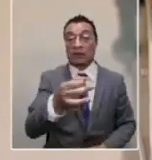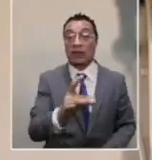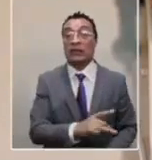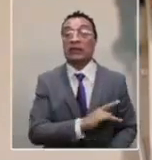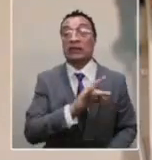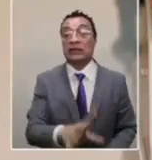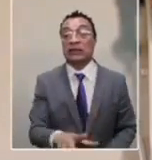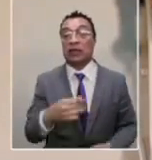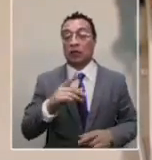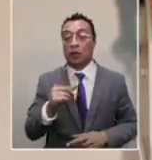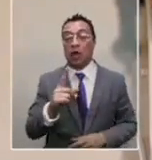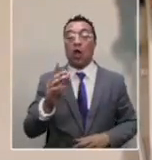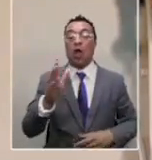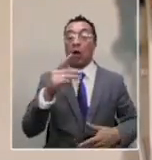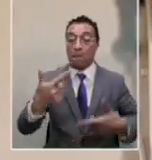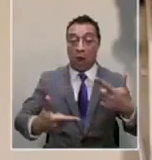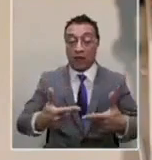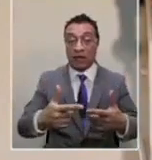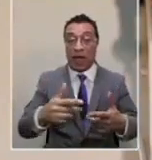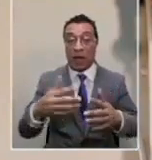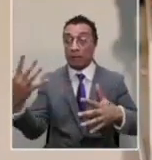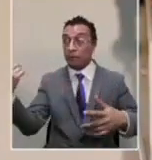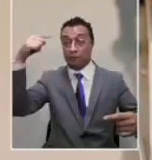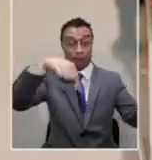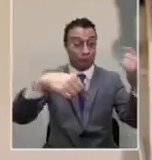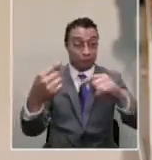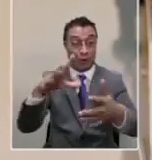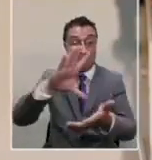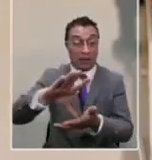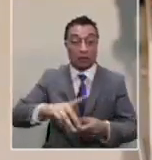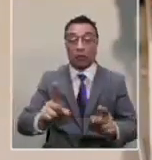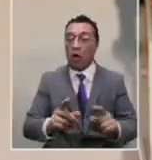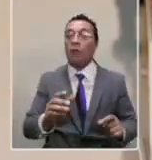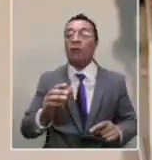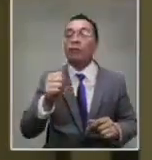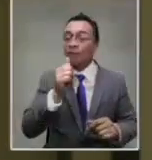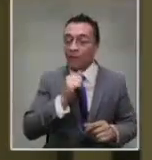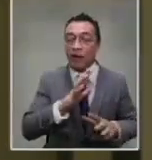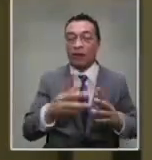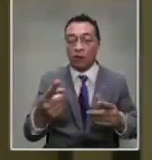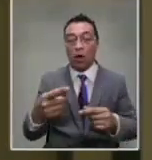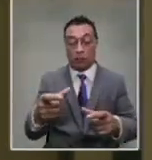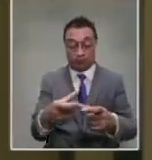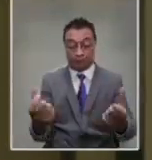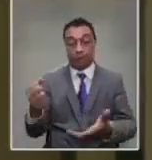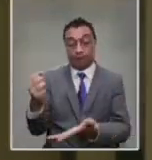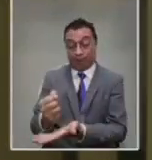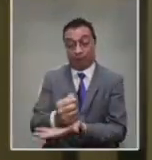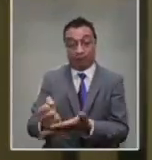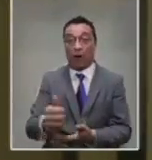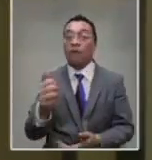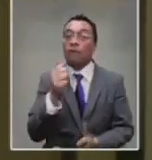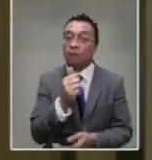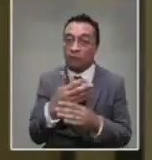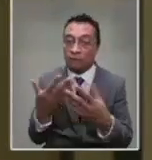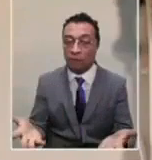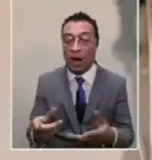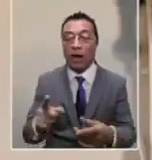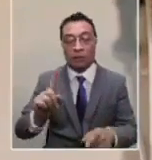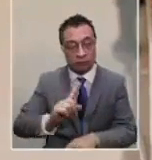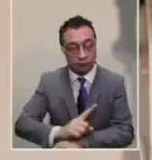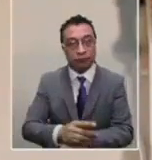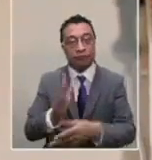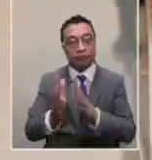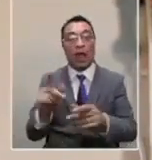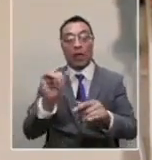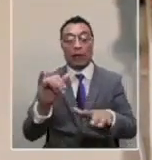Chile haya desarrollado una política migratoria, ni en el plano de la regulación de extranjería, de la regulación de fronteras, ni en el